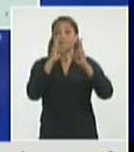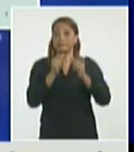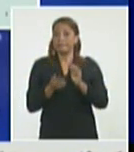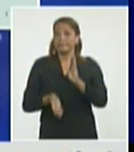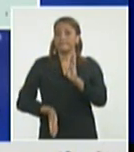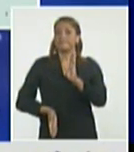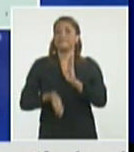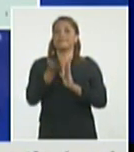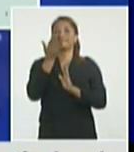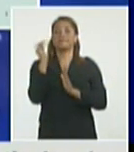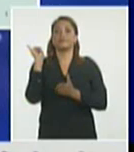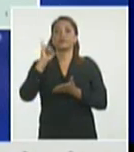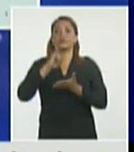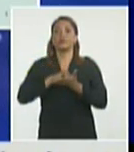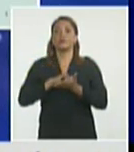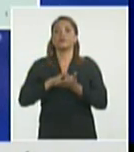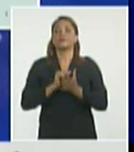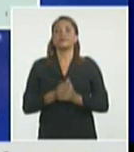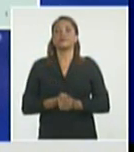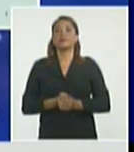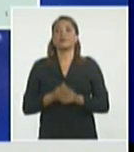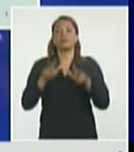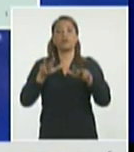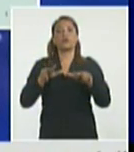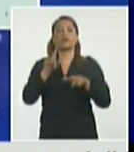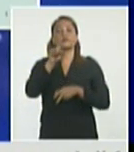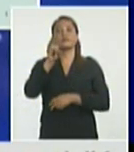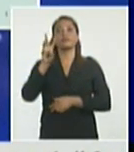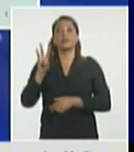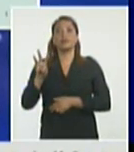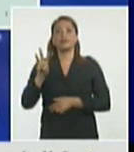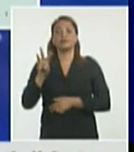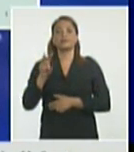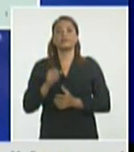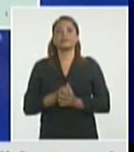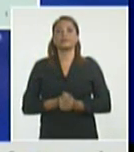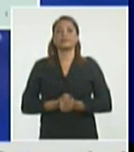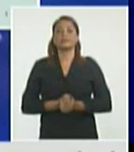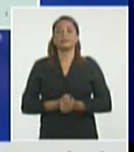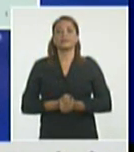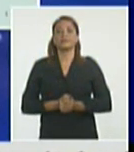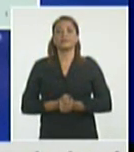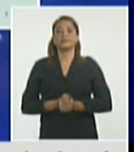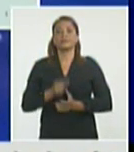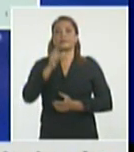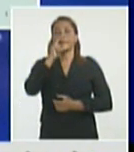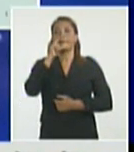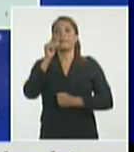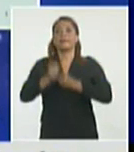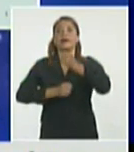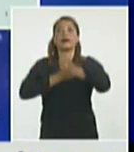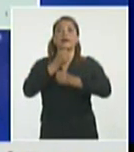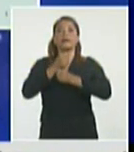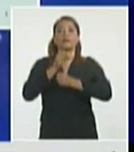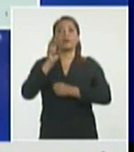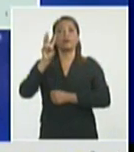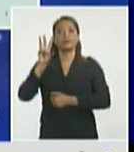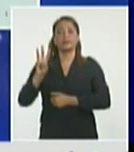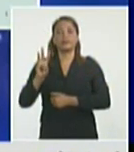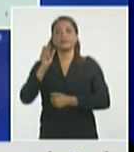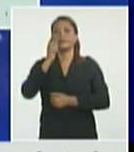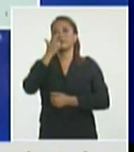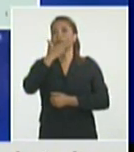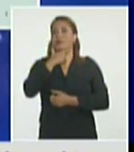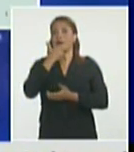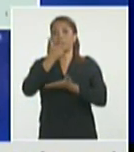casos importados, 17. De Morón, como ha sido un tanto característico, 13 la cifra mayor. De Baraguá, 3, y